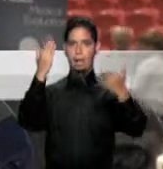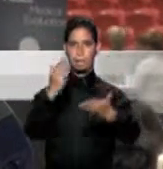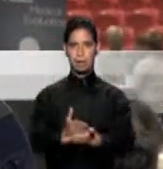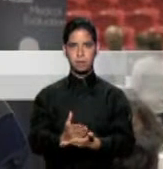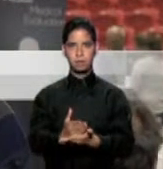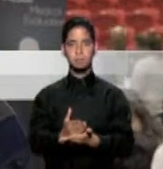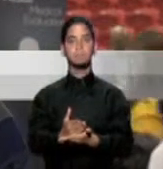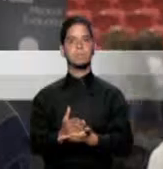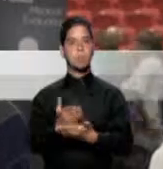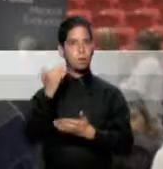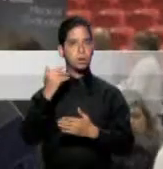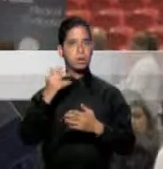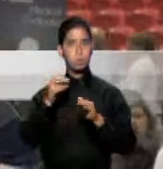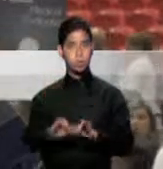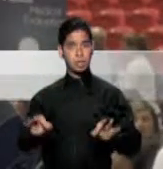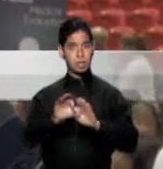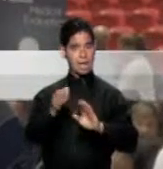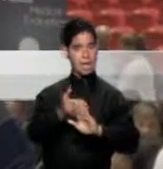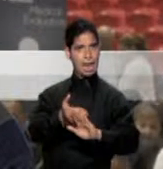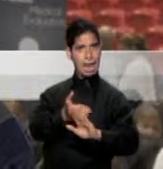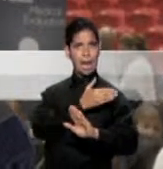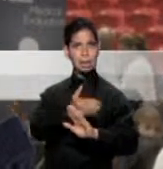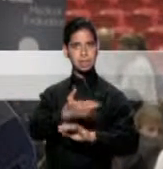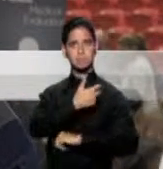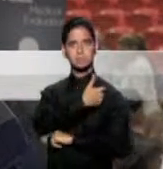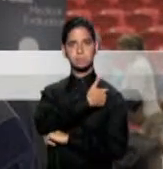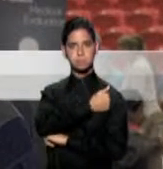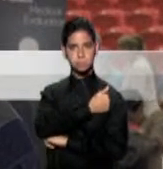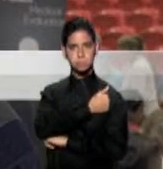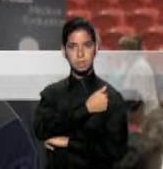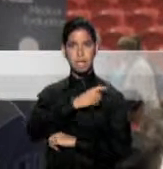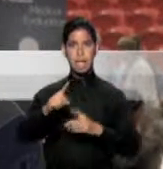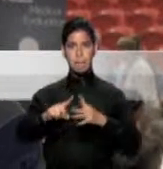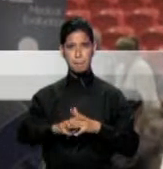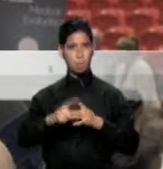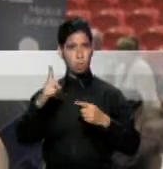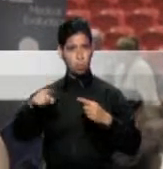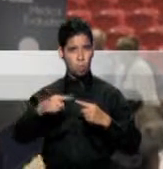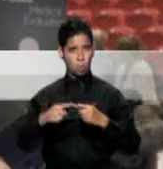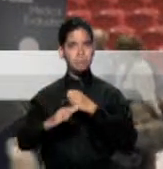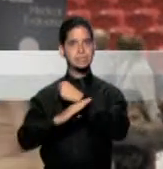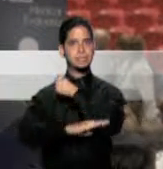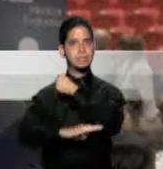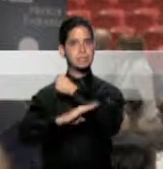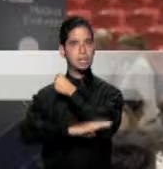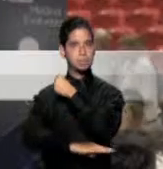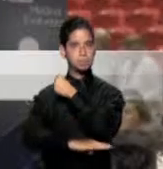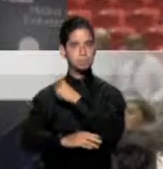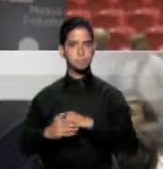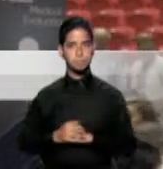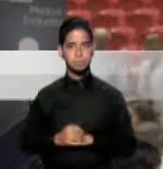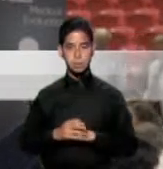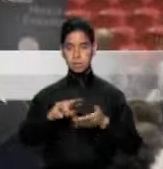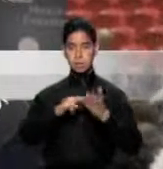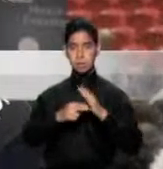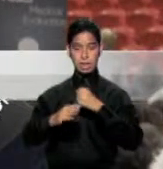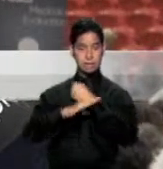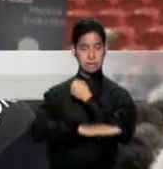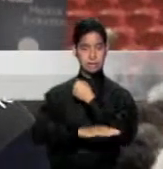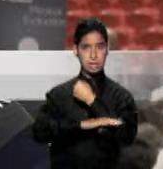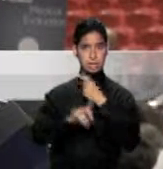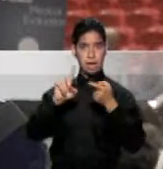vacunación, lamentablemente, por segundo año consecutivo este tipo de actividad, porque en febrero, es el segundo año consecutivo que en febrero se disparan los casos